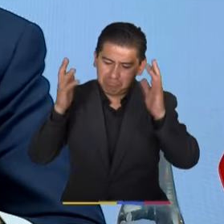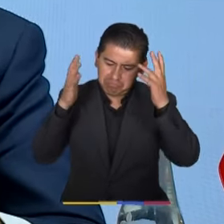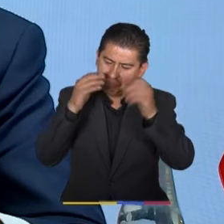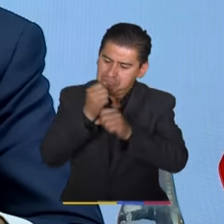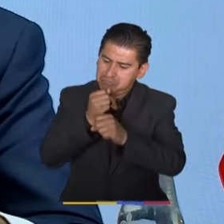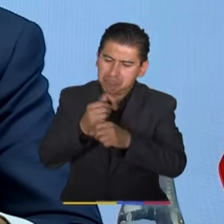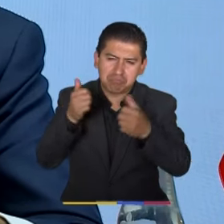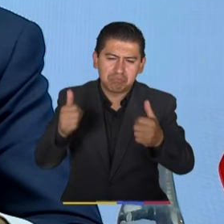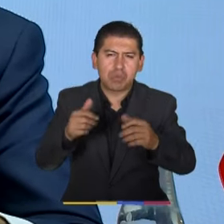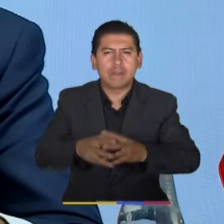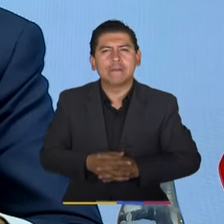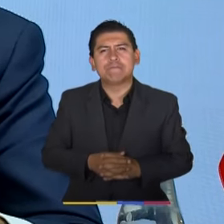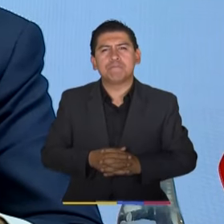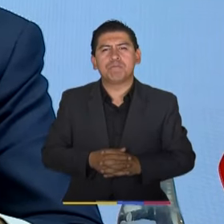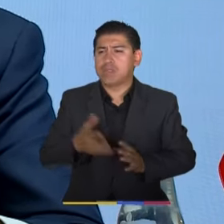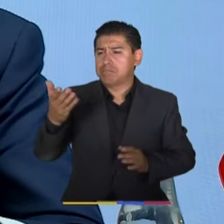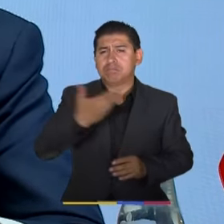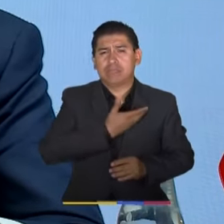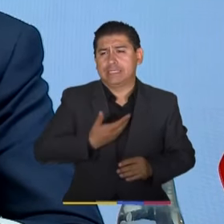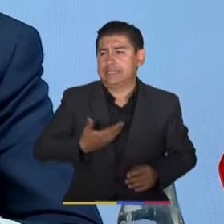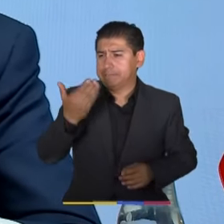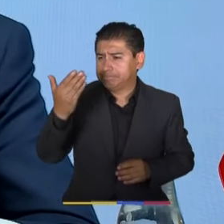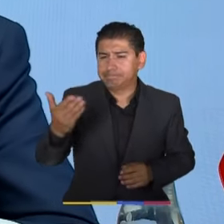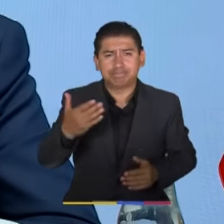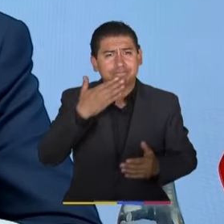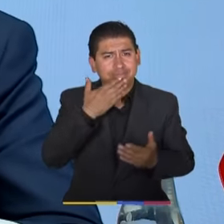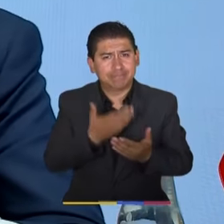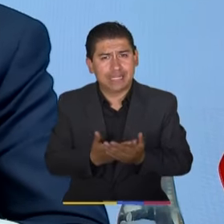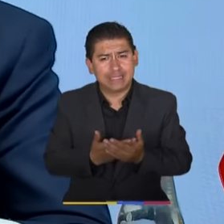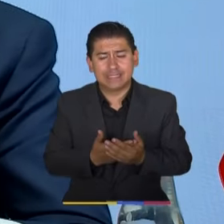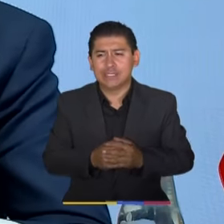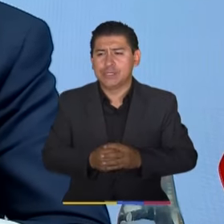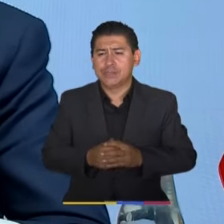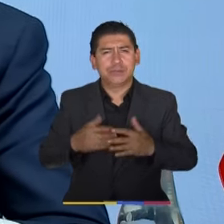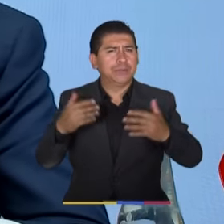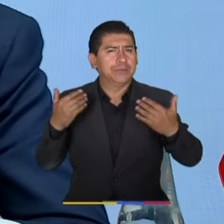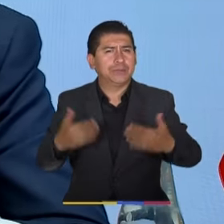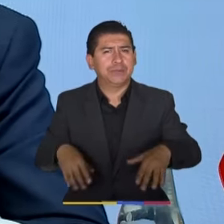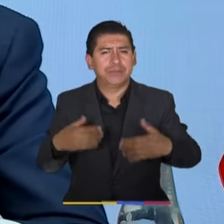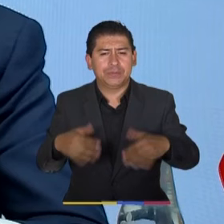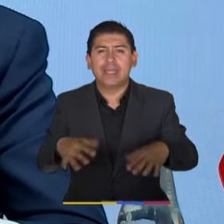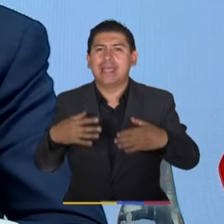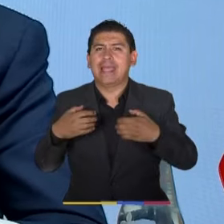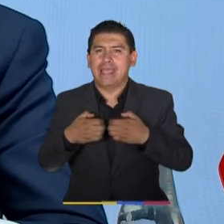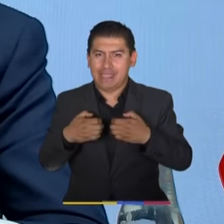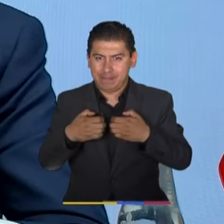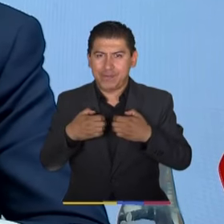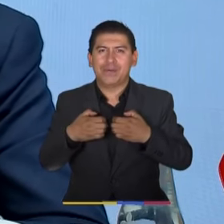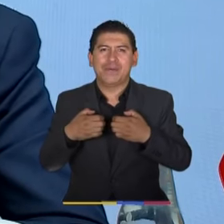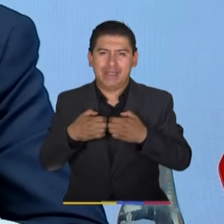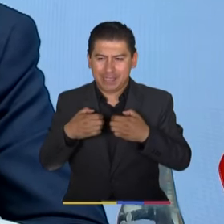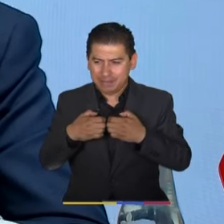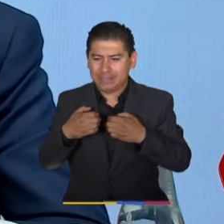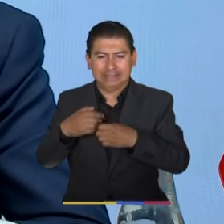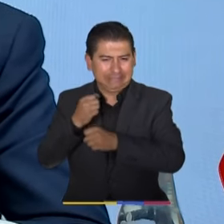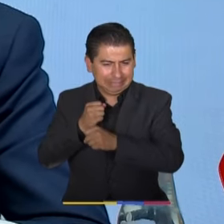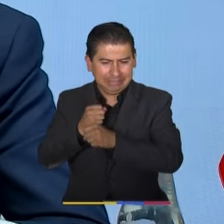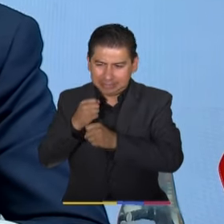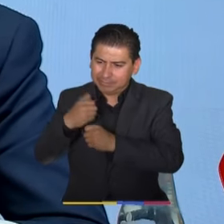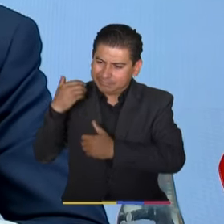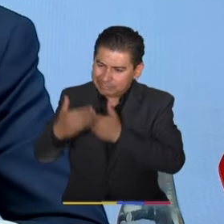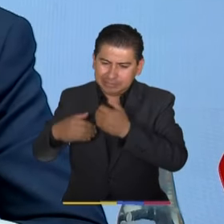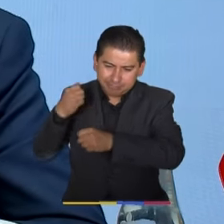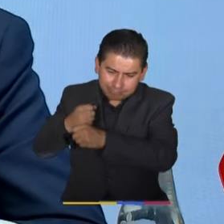Todo ello, señor presidente, ha sido posible gracias al esfuerzo, entrega y perseverancia del equipo de dicha Secretaría y a la